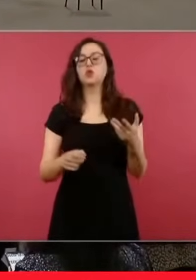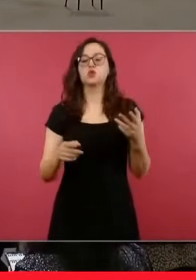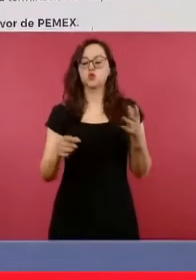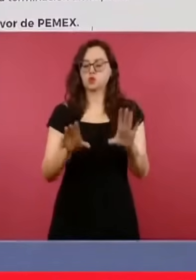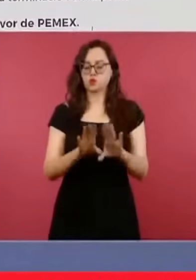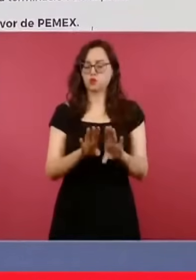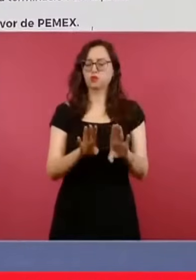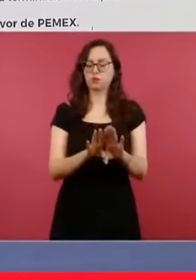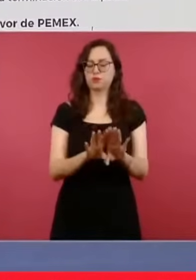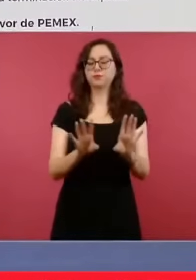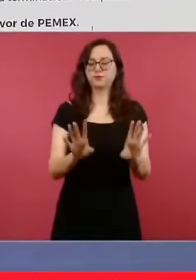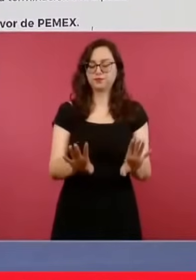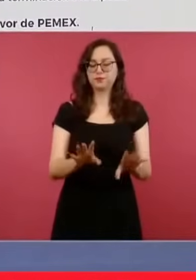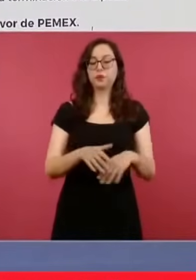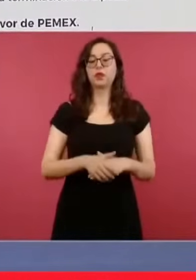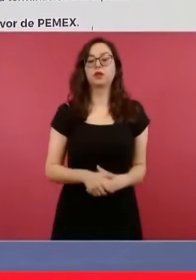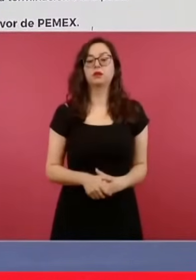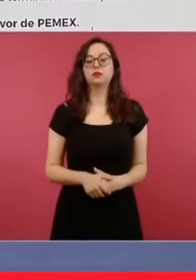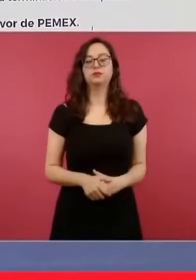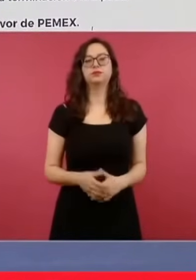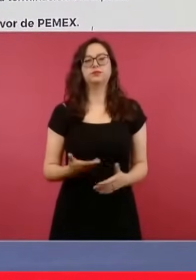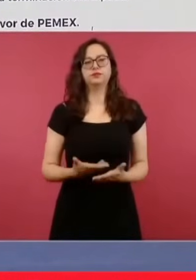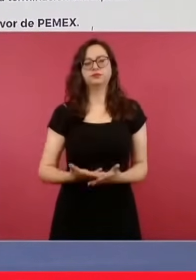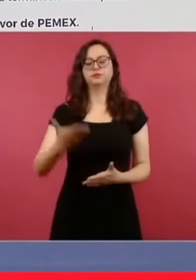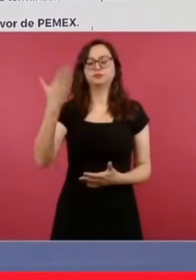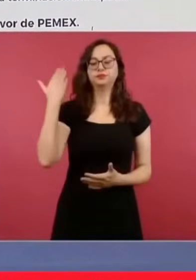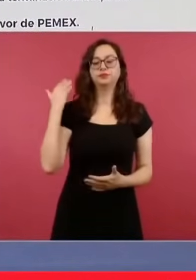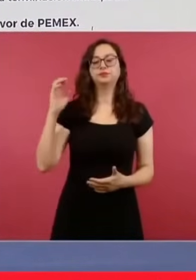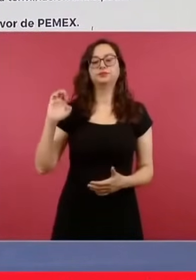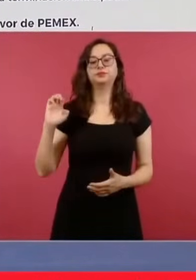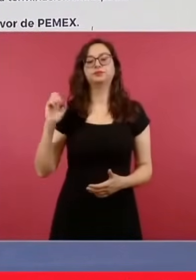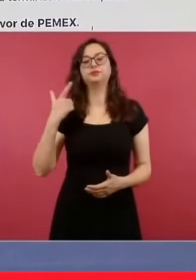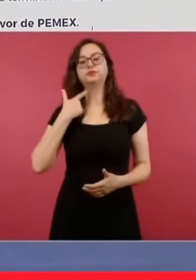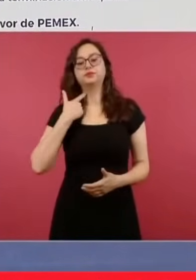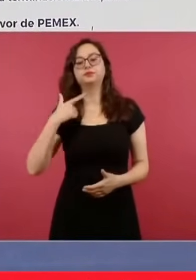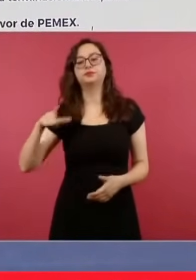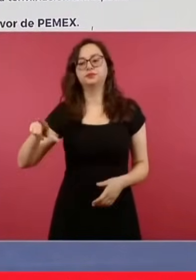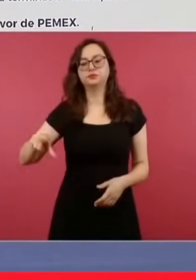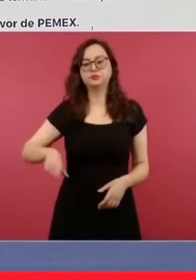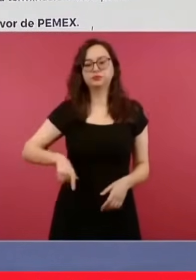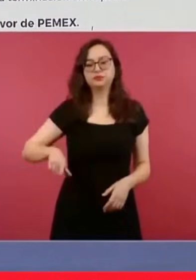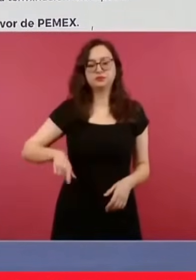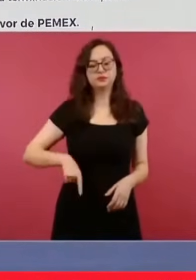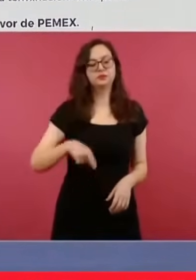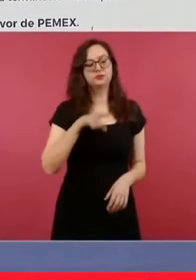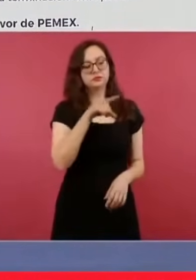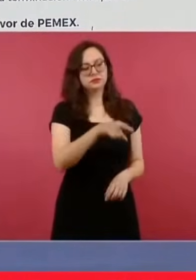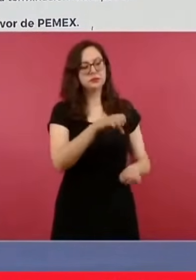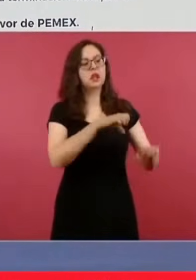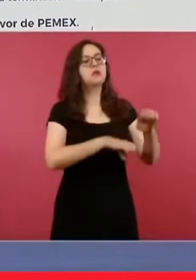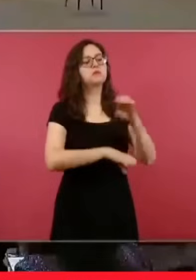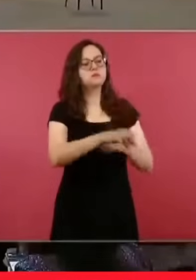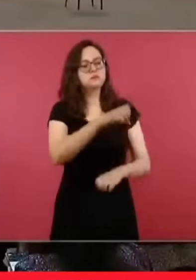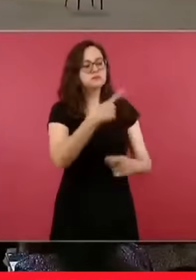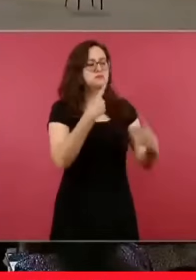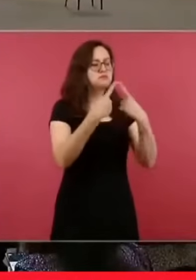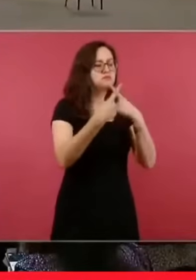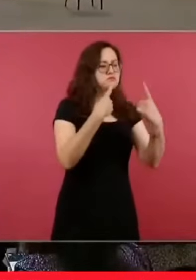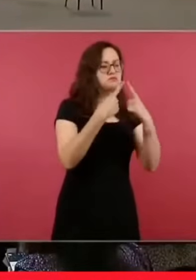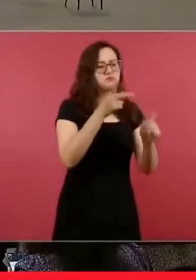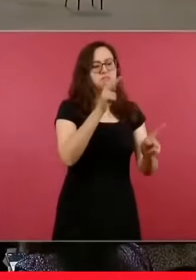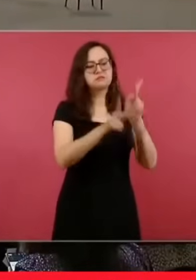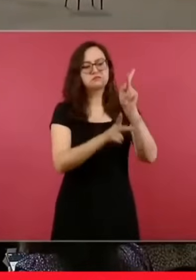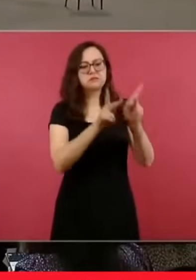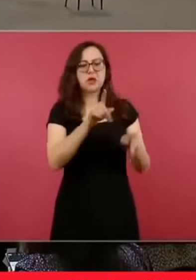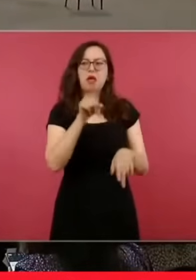habló de desarrollar un campo de gas en el norte de Veracruz y se rentó un ducto